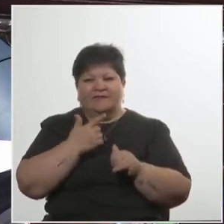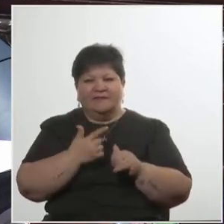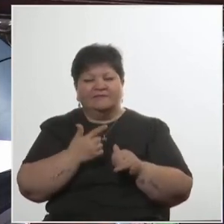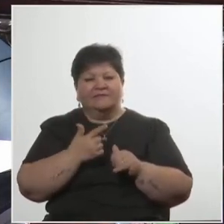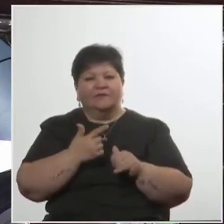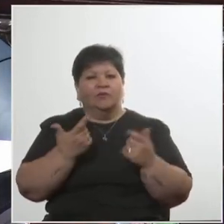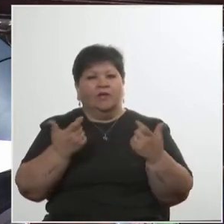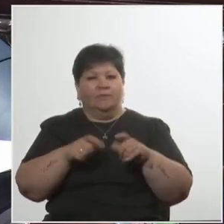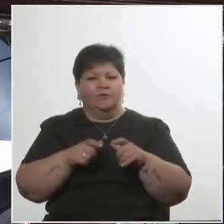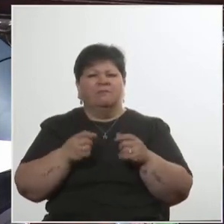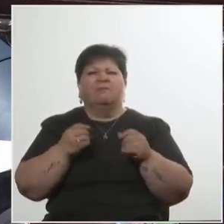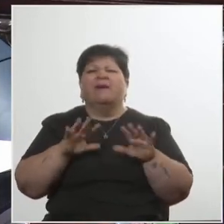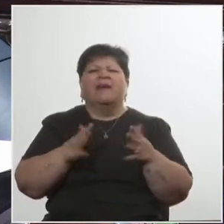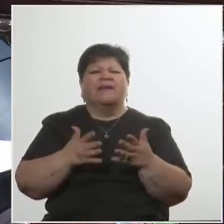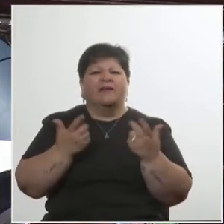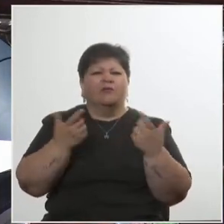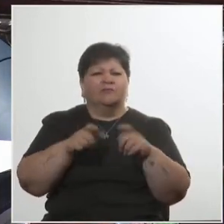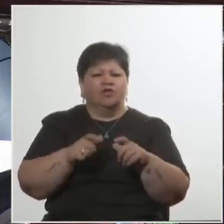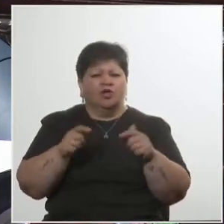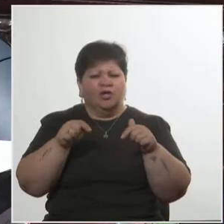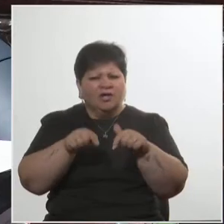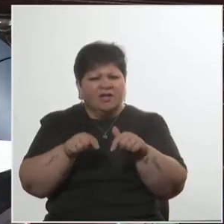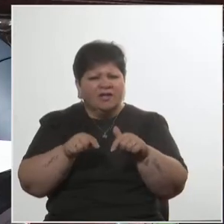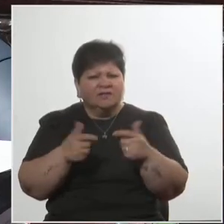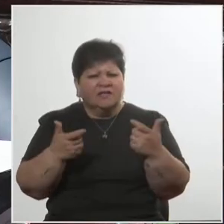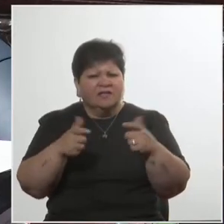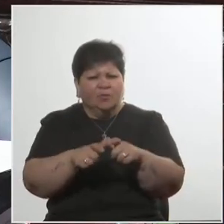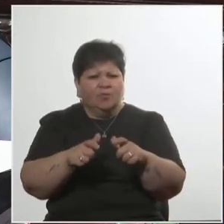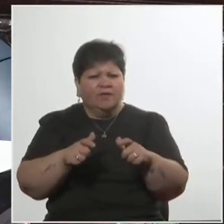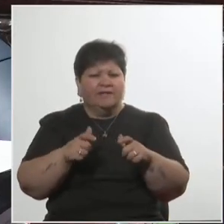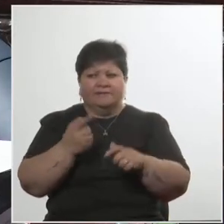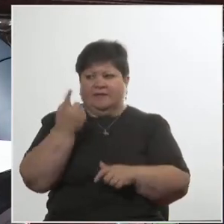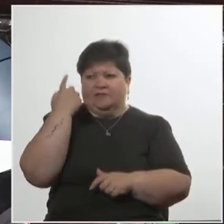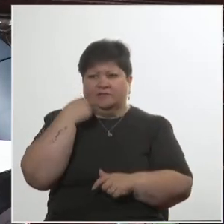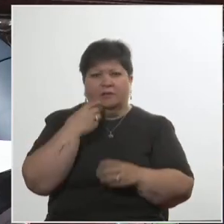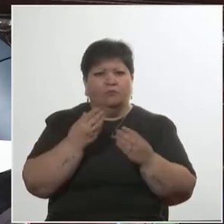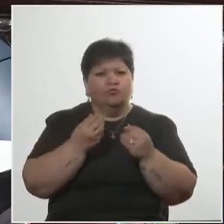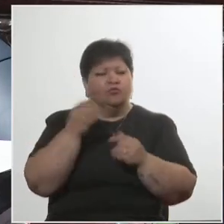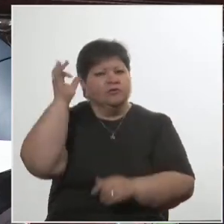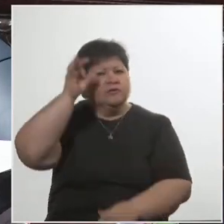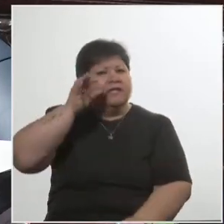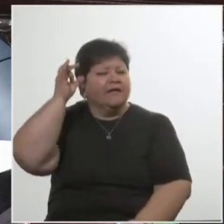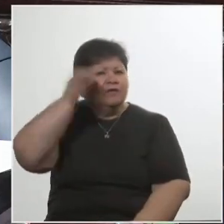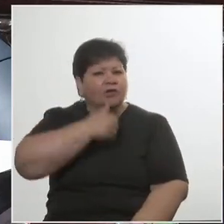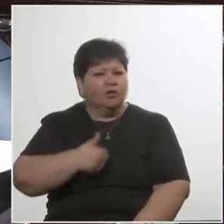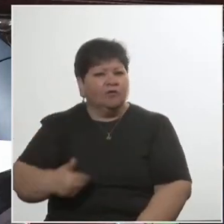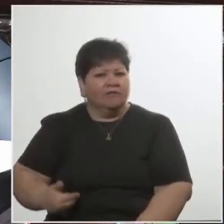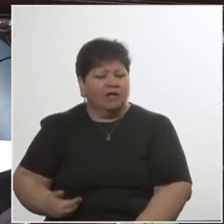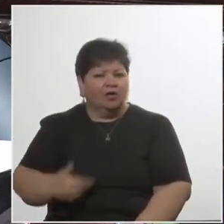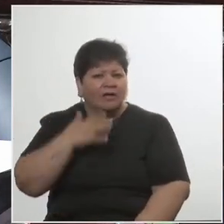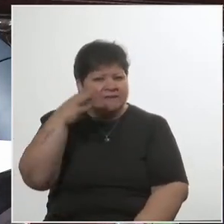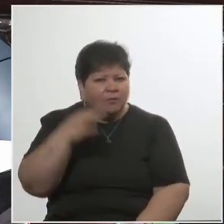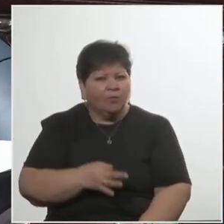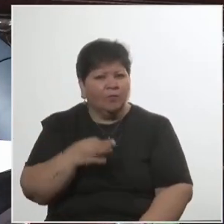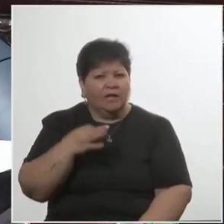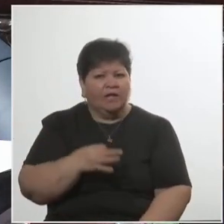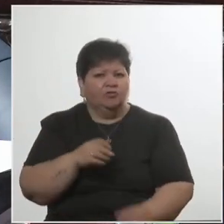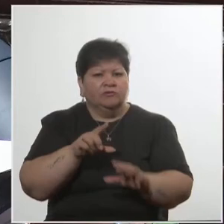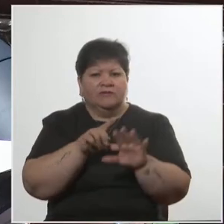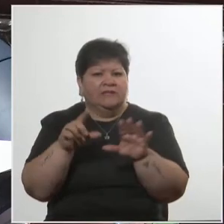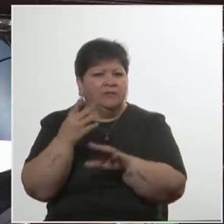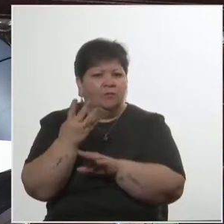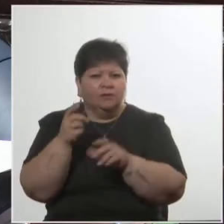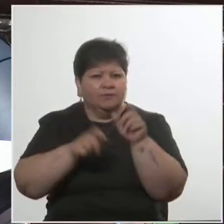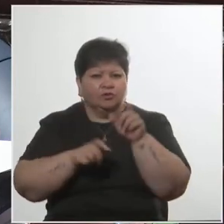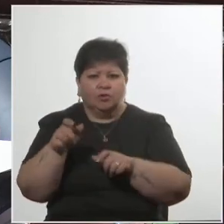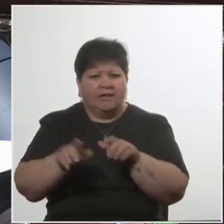para qué se va a reunir esa comisión Si ayer muchos senadores del gobierno nos aseguraron que eran 74